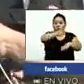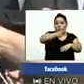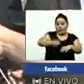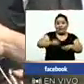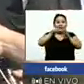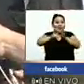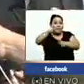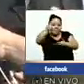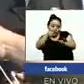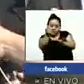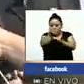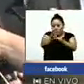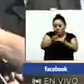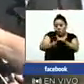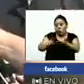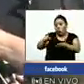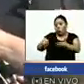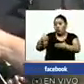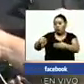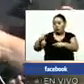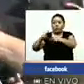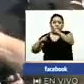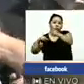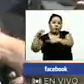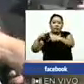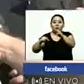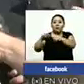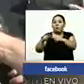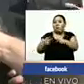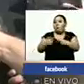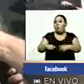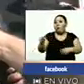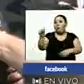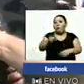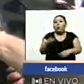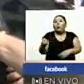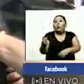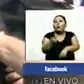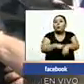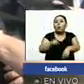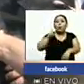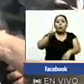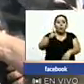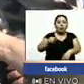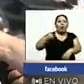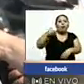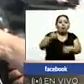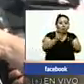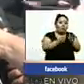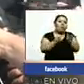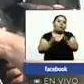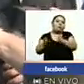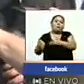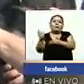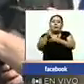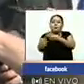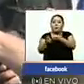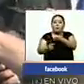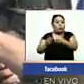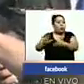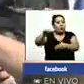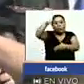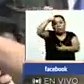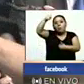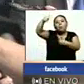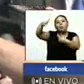y un año para construcción. La empresa prácticamente se tardó un año para hacer el diseño y de hecho nunca se aprobó